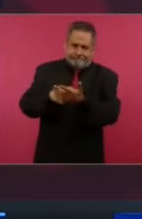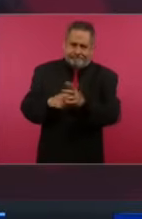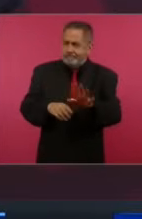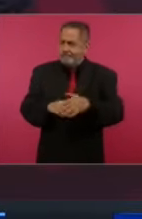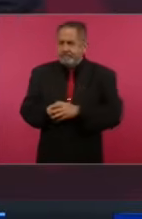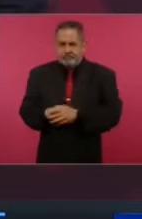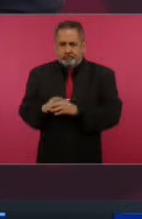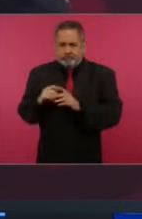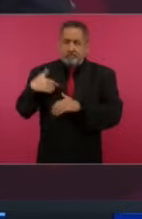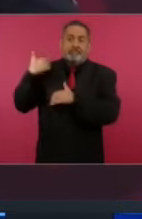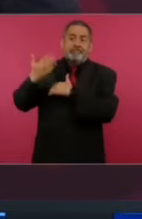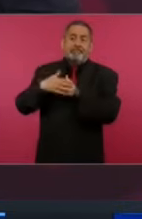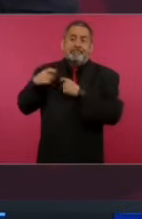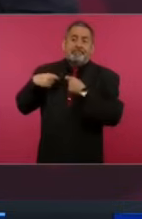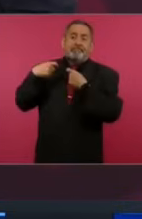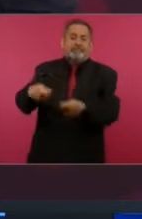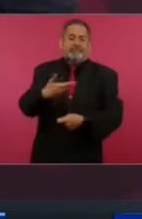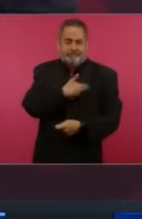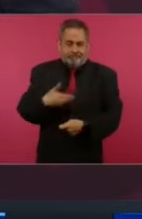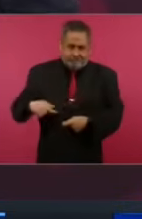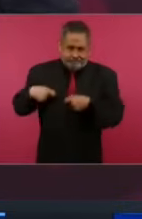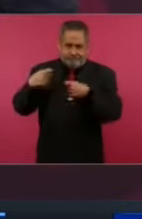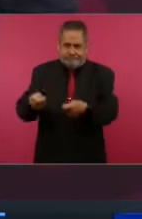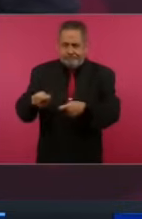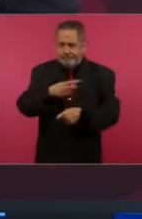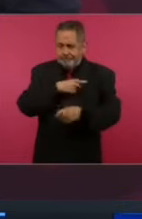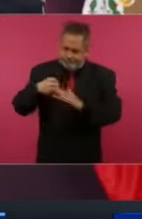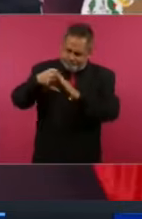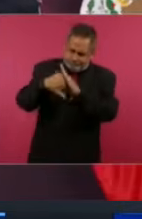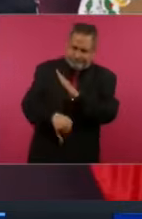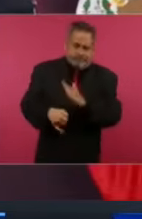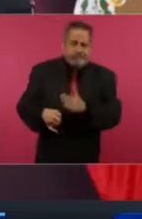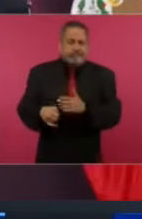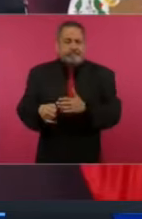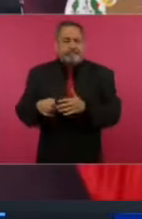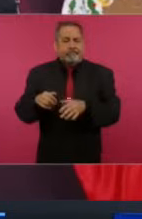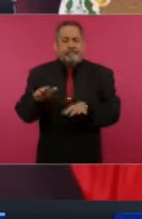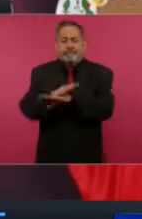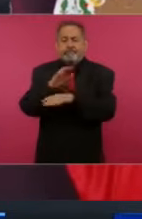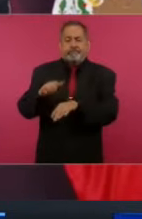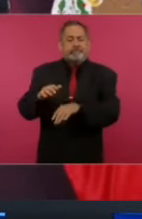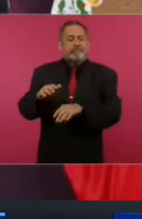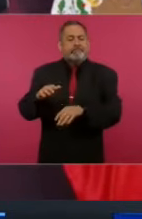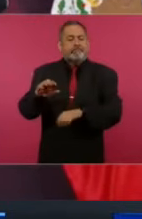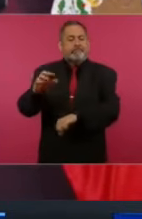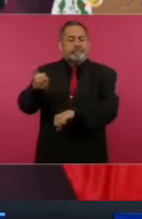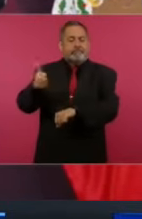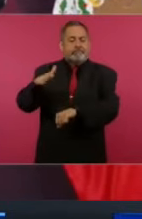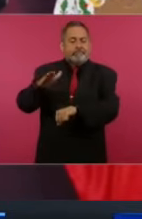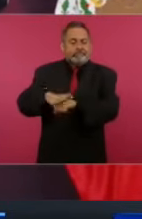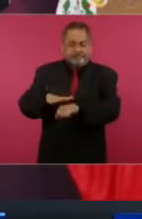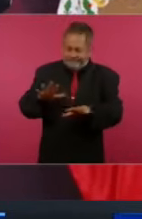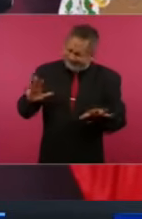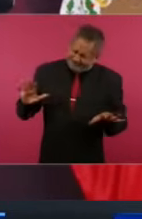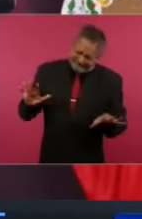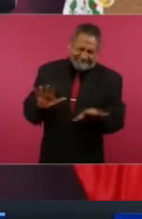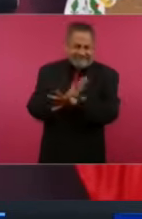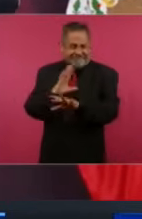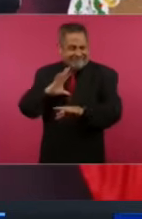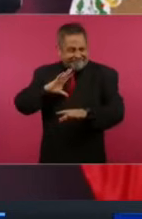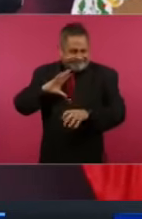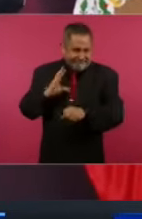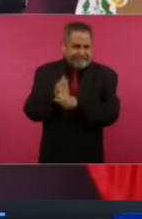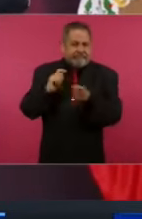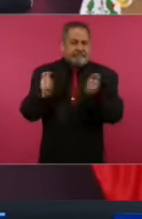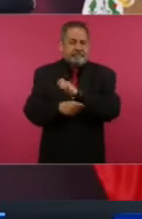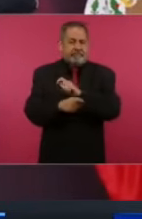Existen por todos lados, en expedientes, en diversos estados del país, incluso Estados Unidos tampoco quiso aportar ninguna prueba,